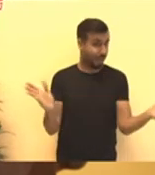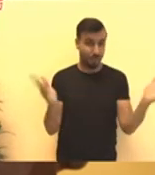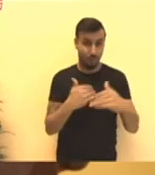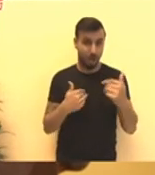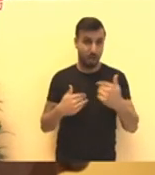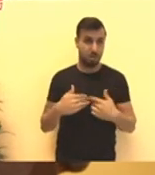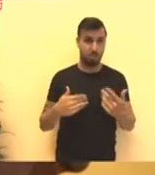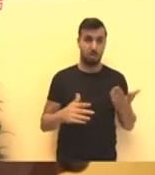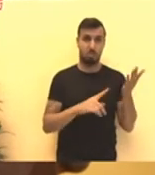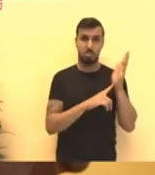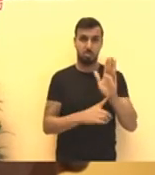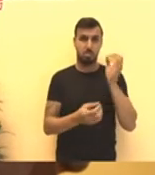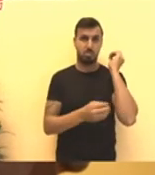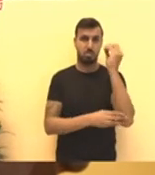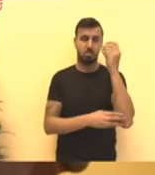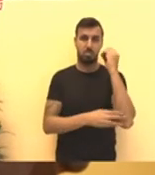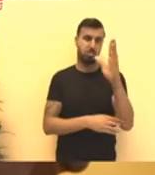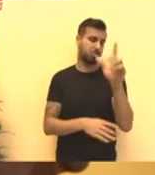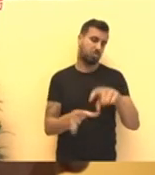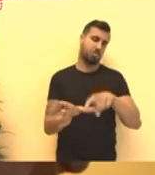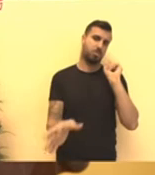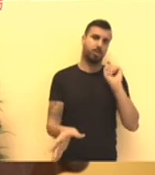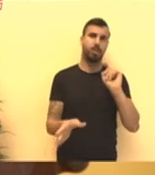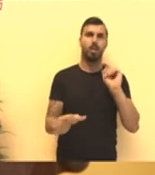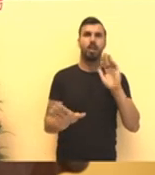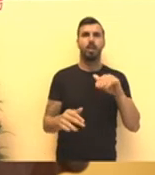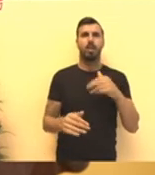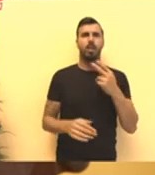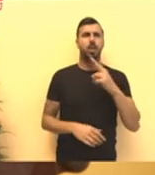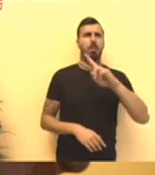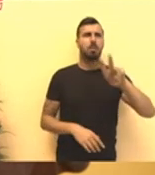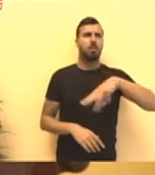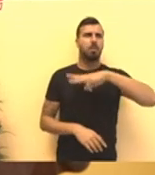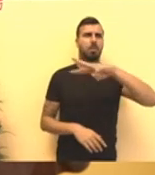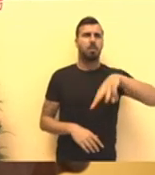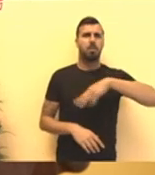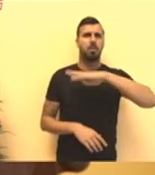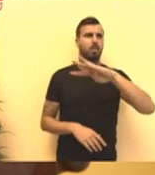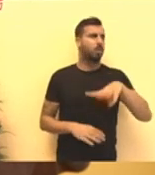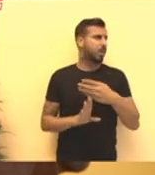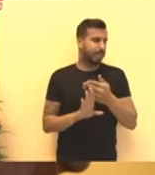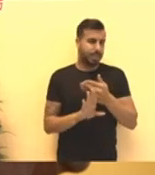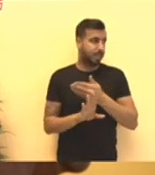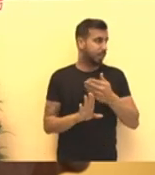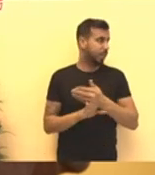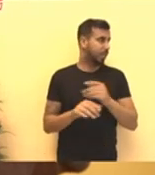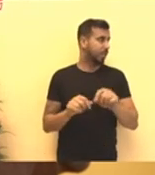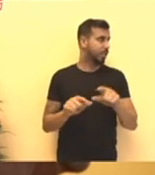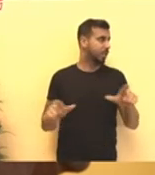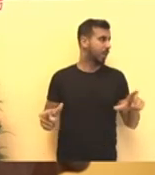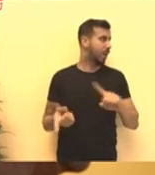estaba. Al final, un par de horas antes de que me tocara la ponencia, cambiaron de sala a una